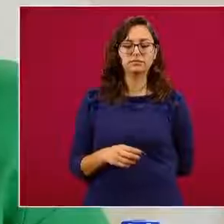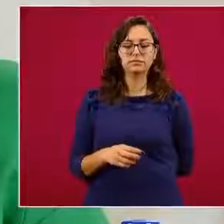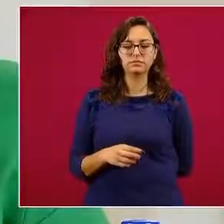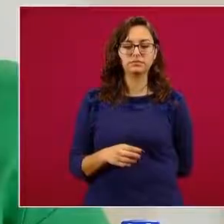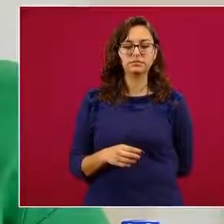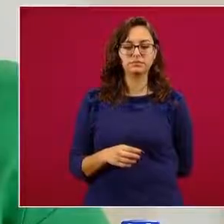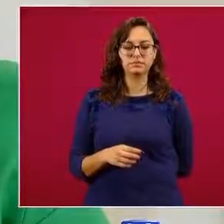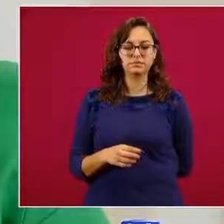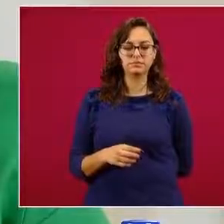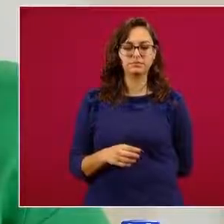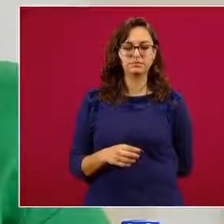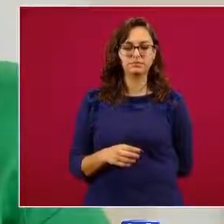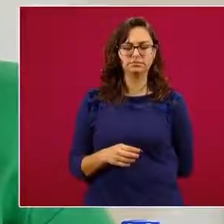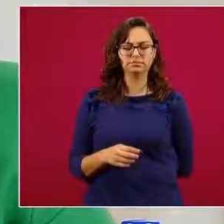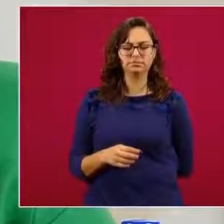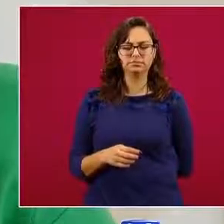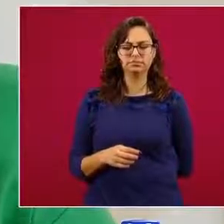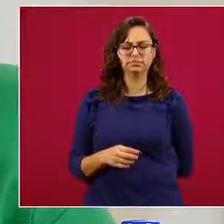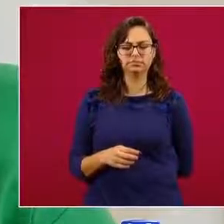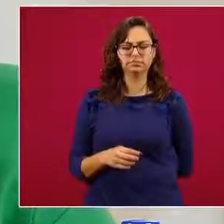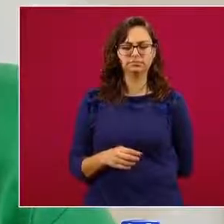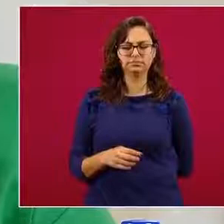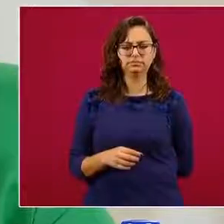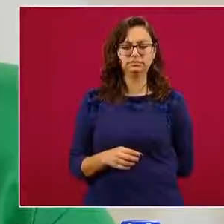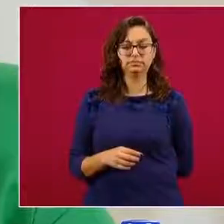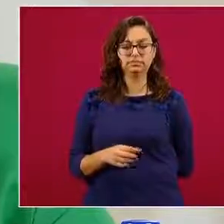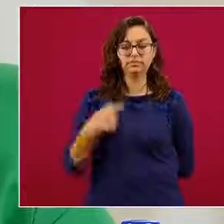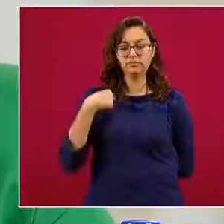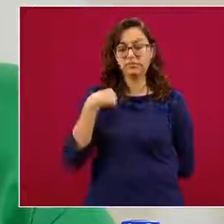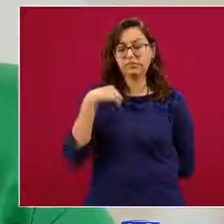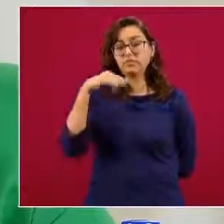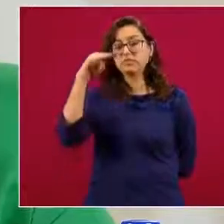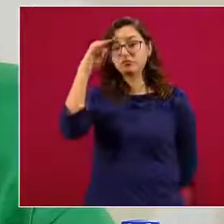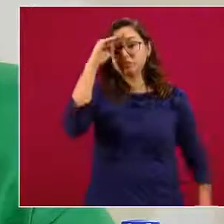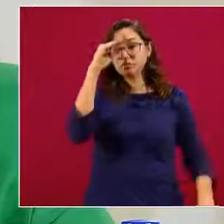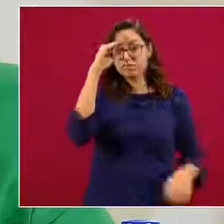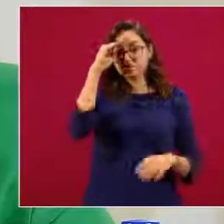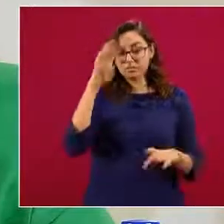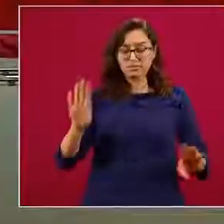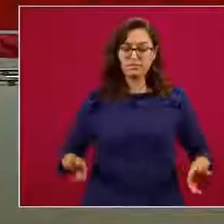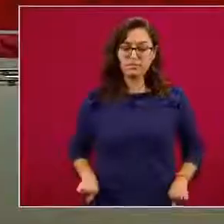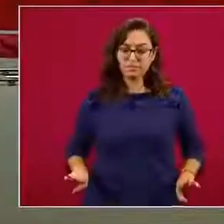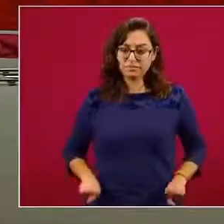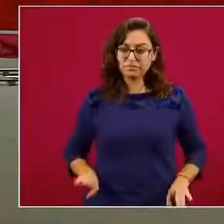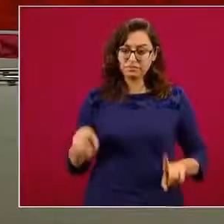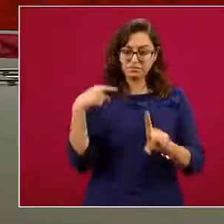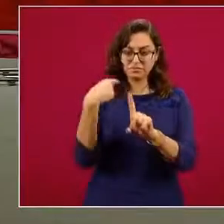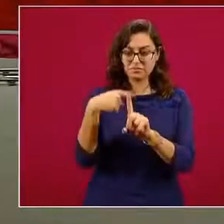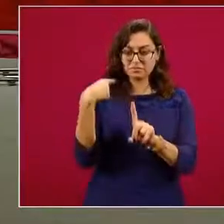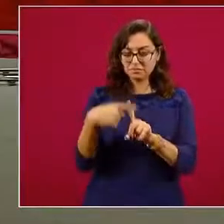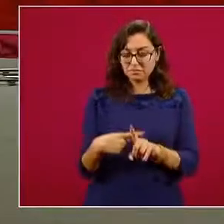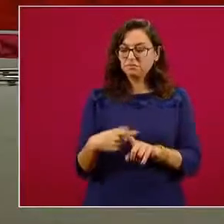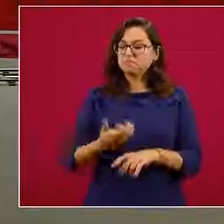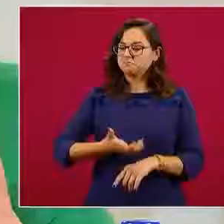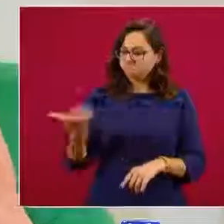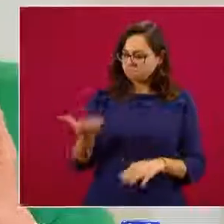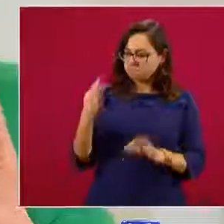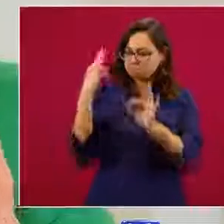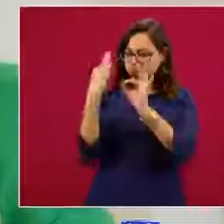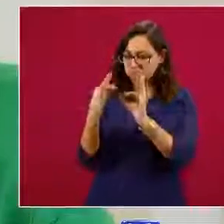optimista en general y pienso que si hacemos lo que hay que hacer, si tenemos políticas públicas, si realmente